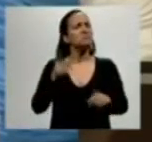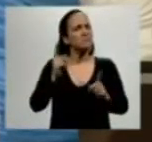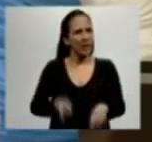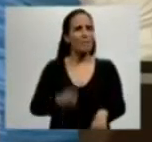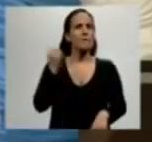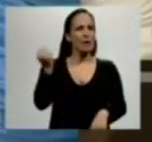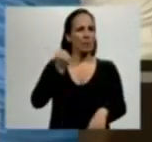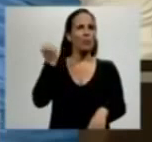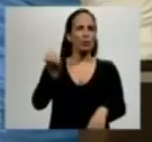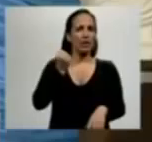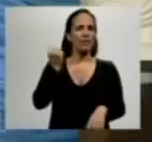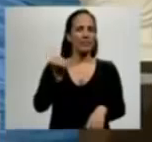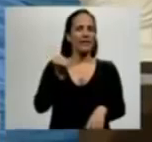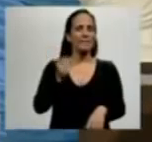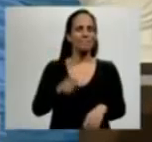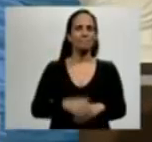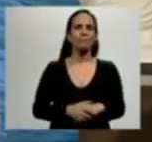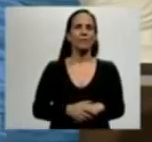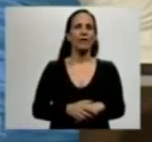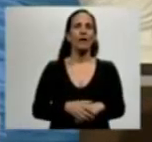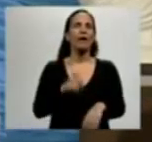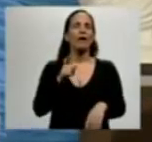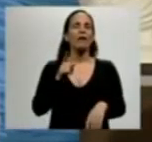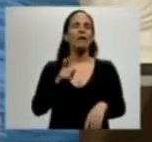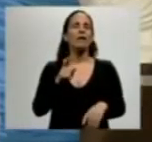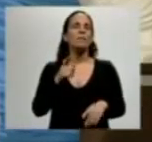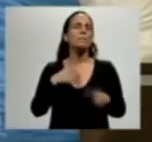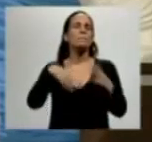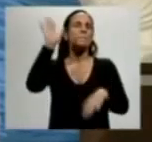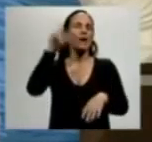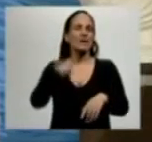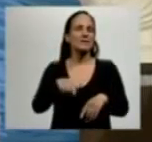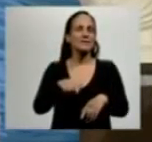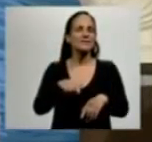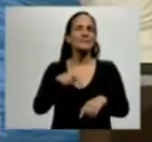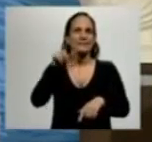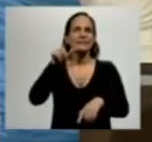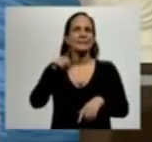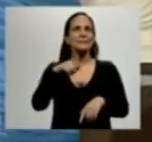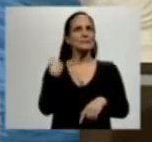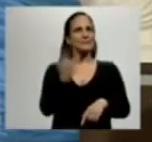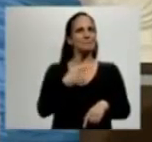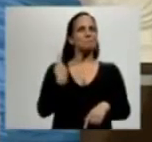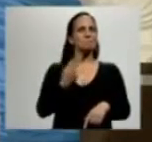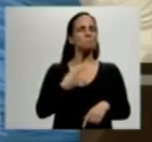importante, sobre todo aquellos que hemos